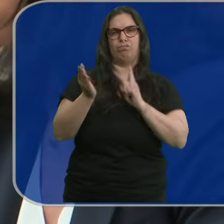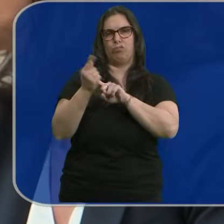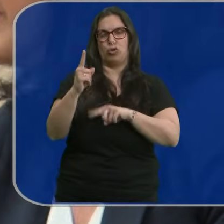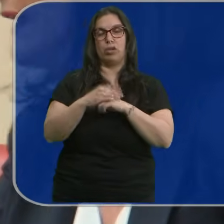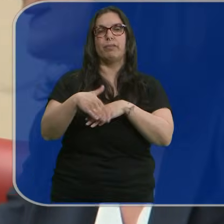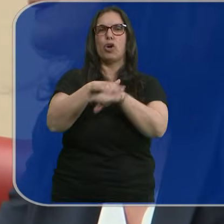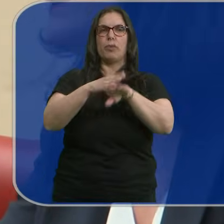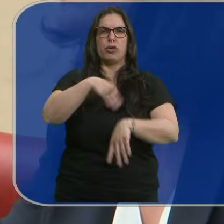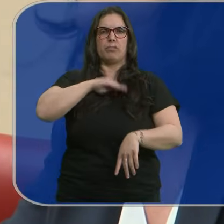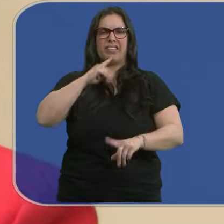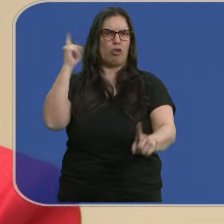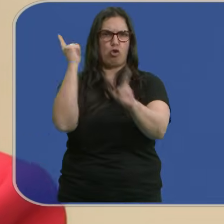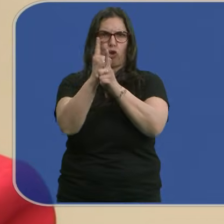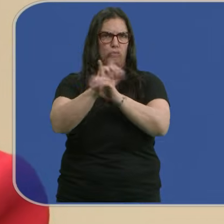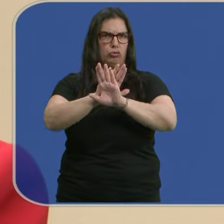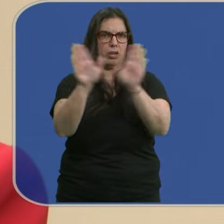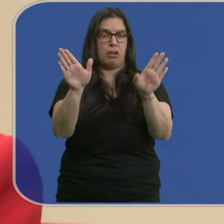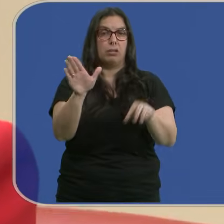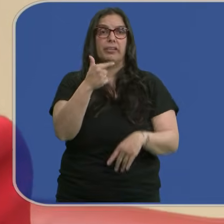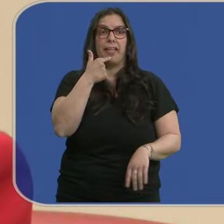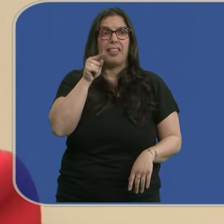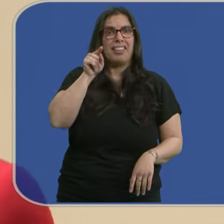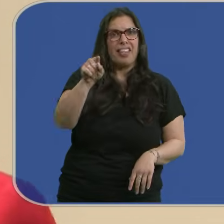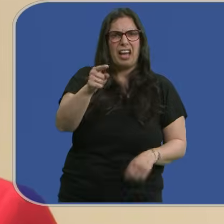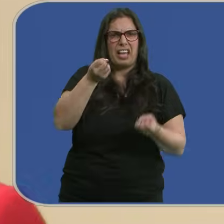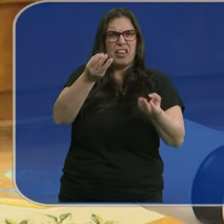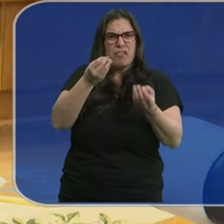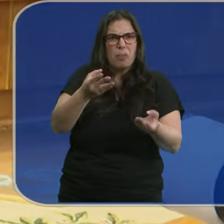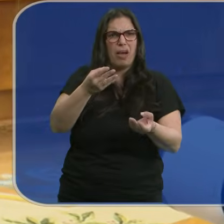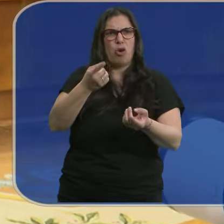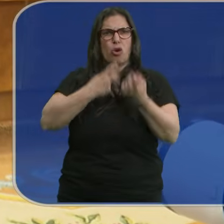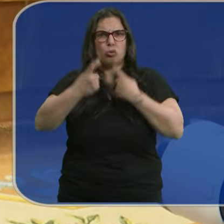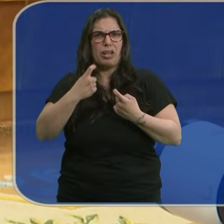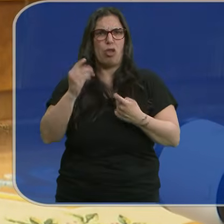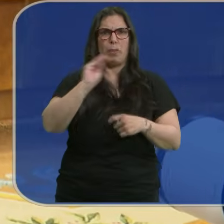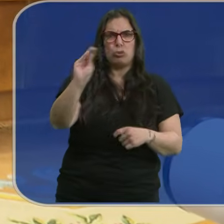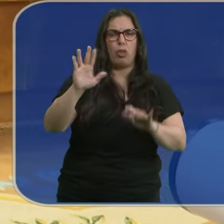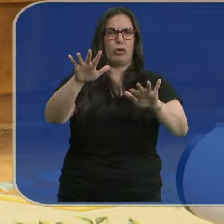gobierno de España rechaza esa operación, de la que dice que ni se ha informado ni consultado.